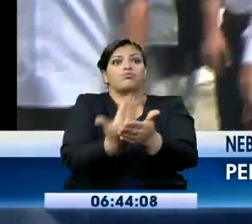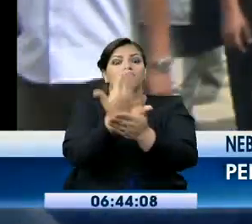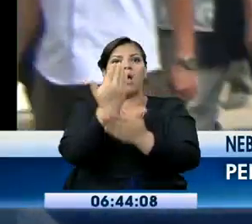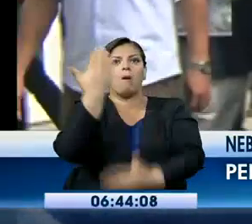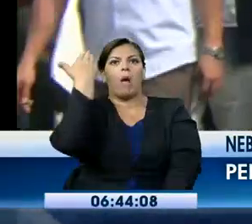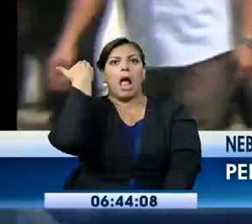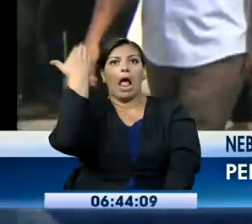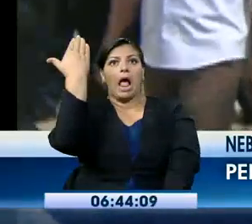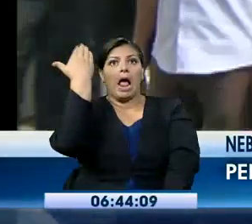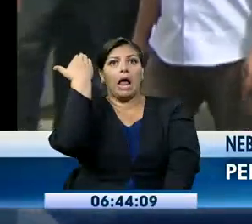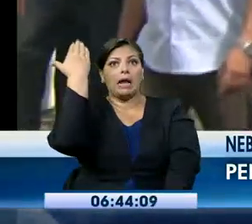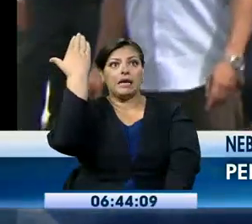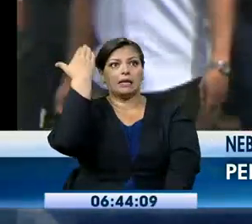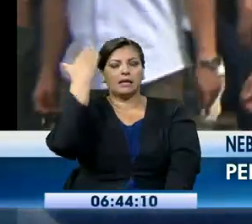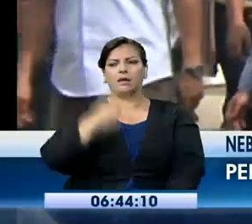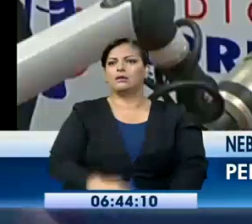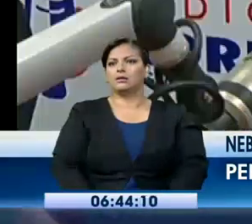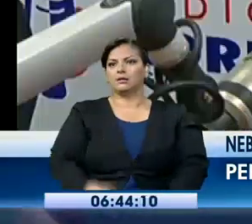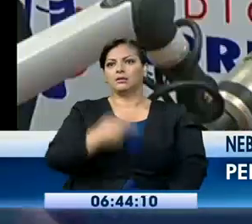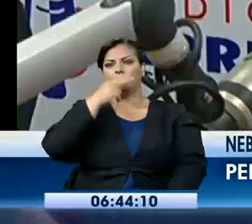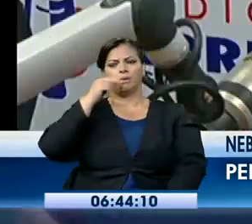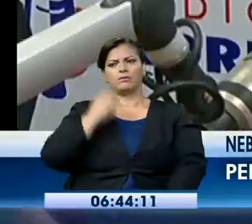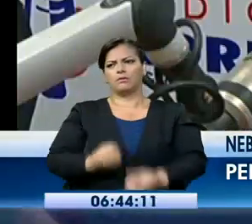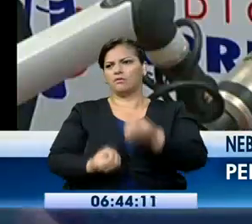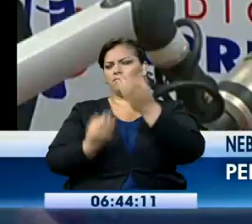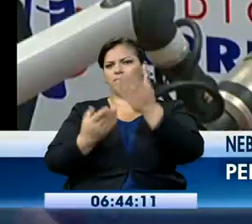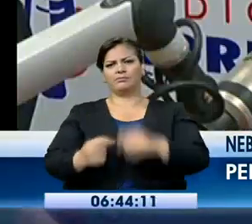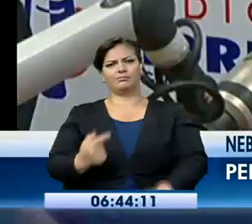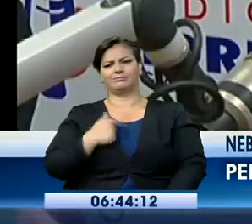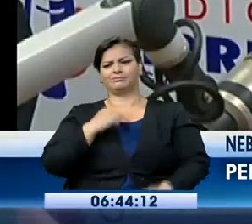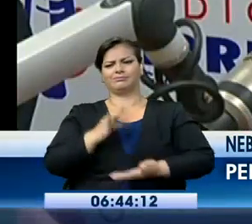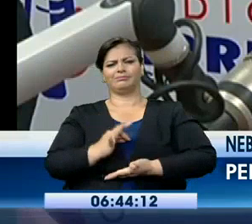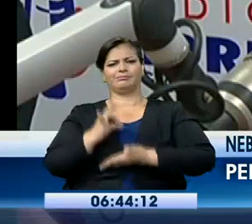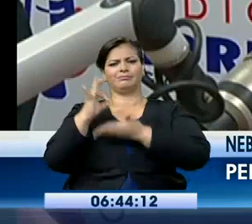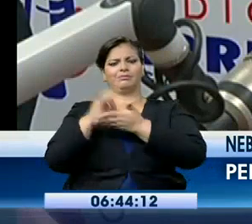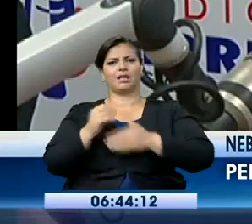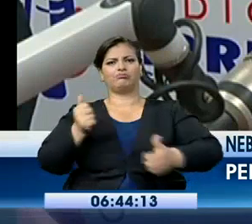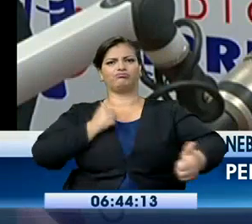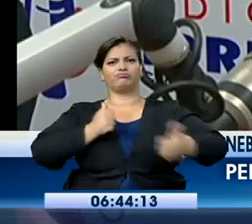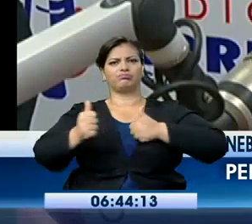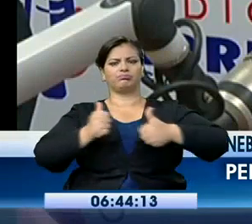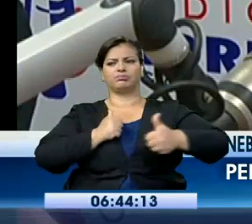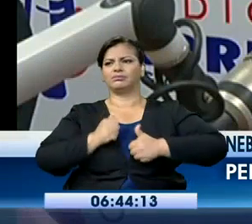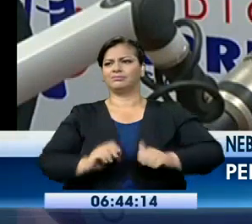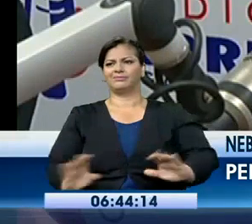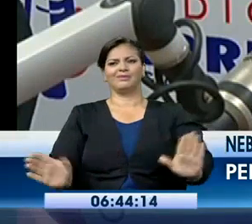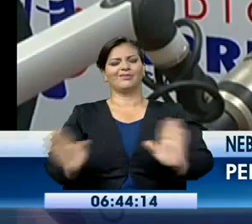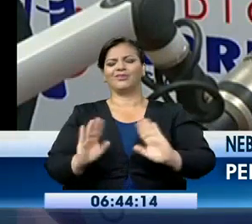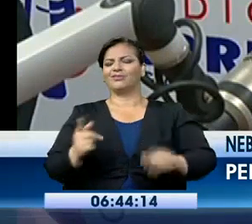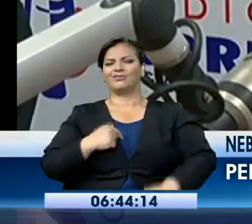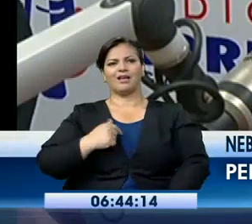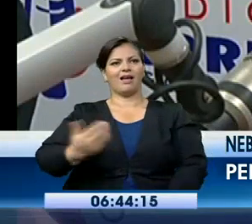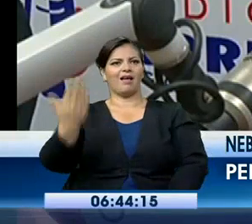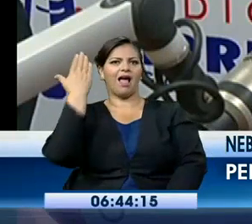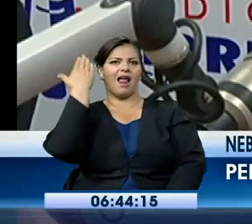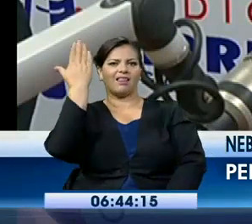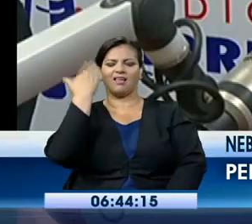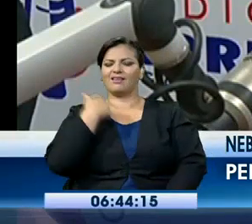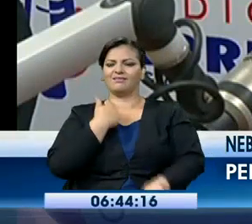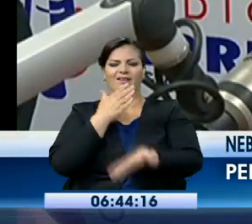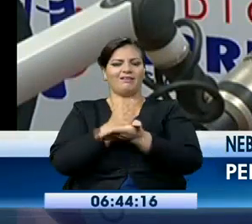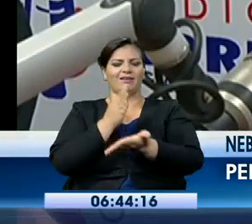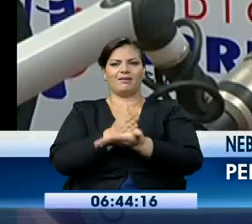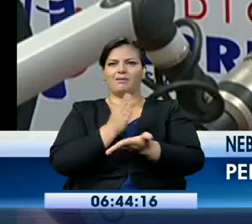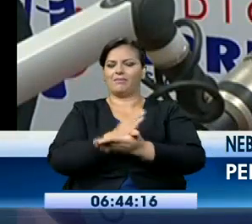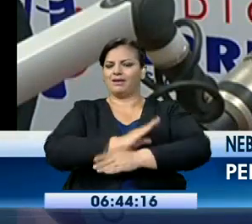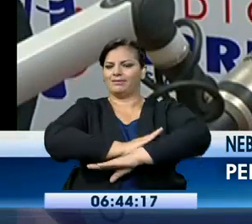y anunció que sí estará en las calles. Lo que sí le digo es que yo voy a hacer la campaña de alcalde de Guayaquil como si fuera mía,